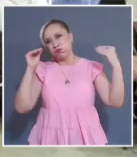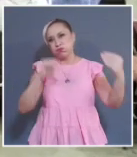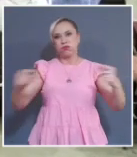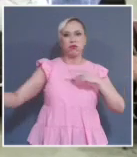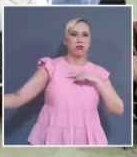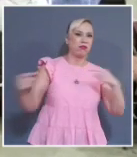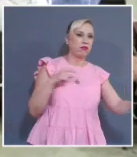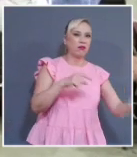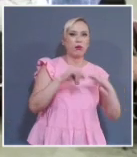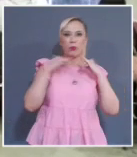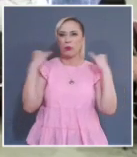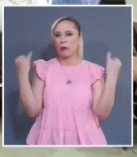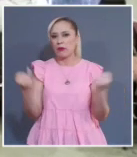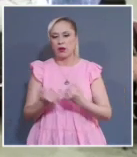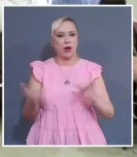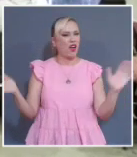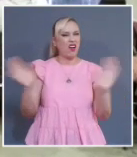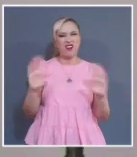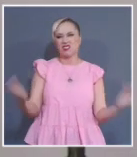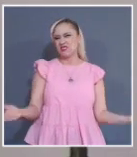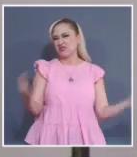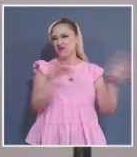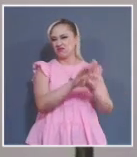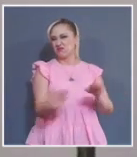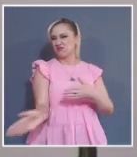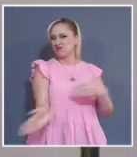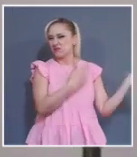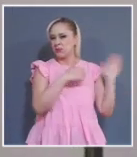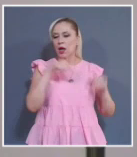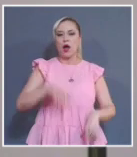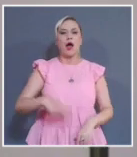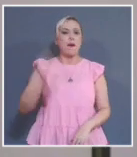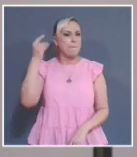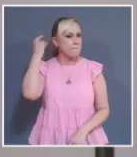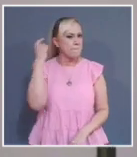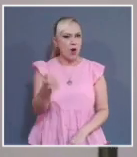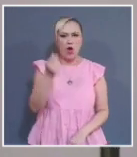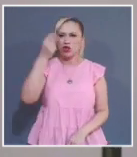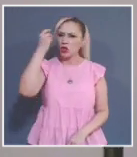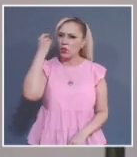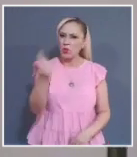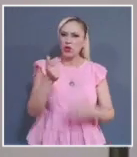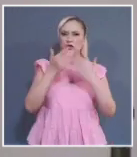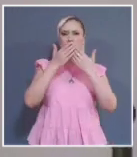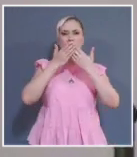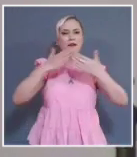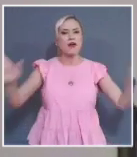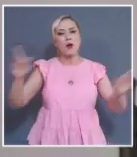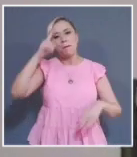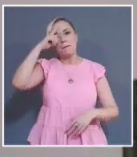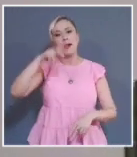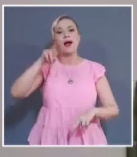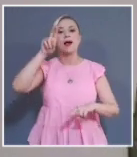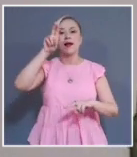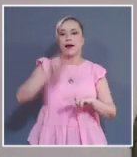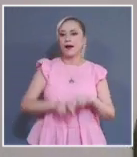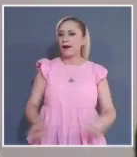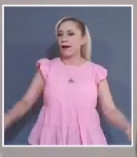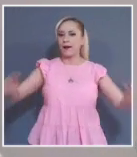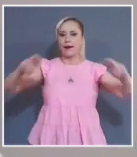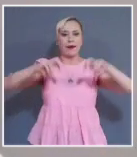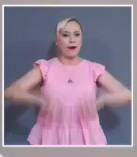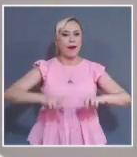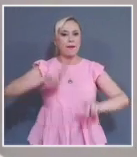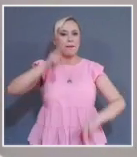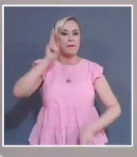un esfuerzo para acabar con el rezago, y abrimos los centros de conciliación y los tribunales laborales.